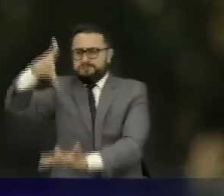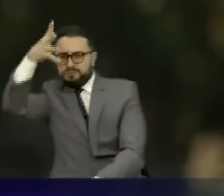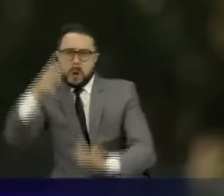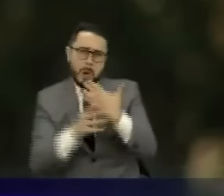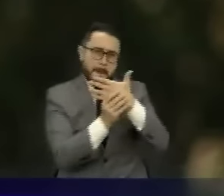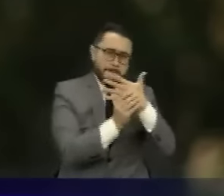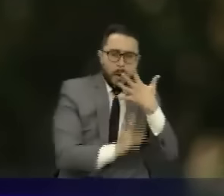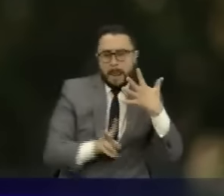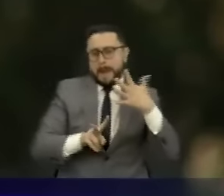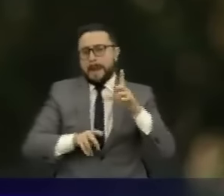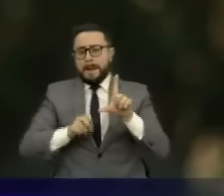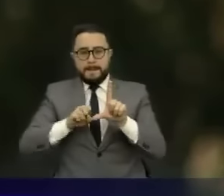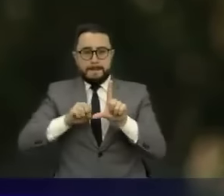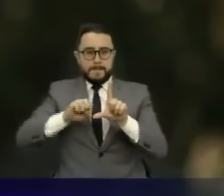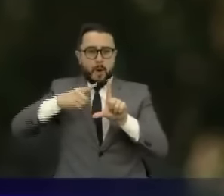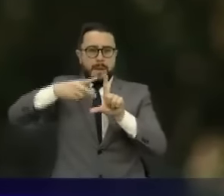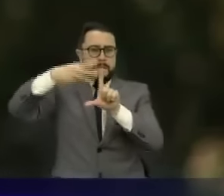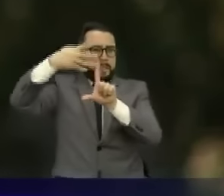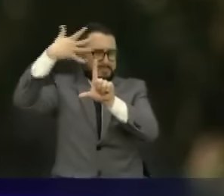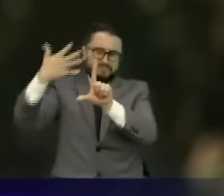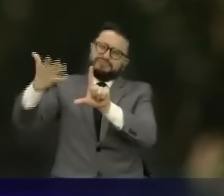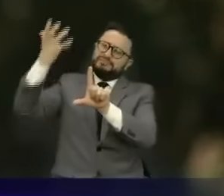hoy, sociales de aquella época?